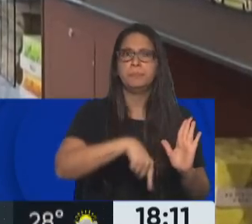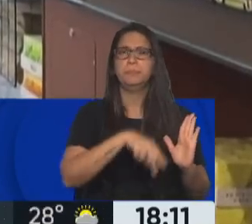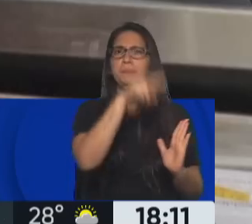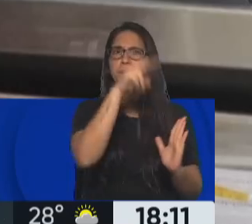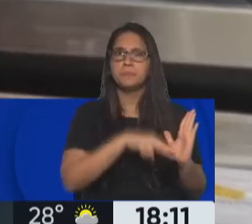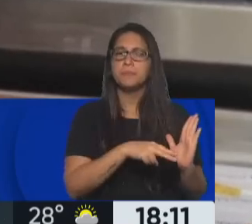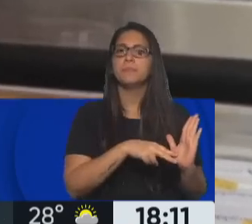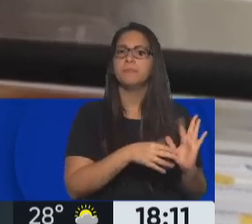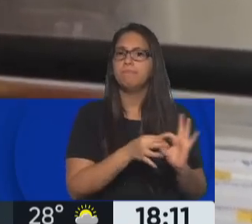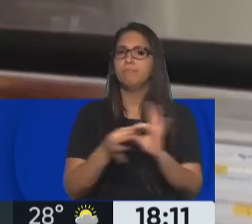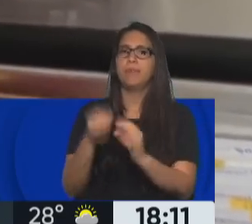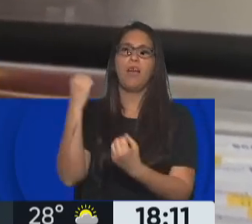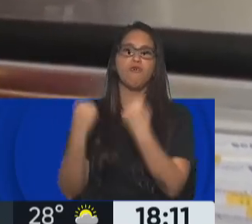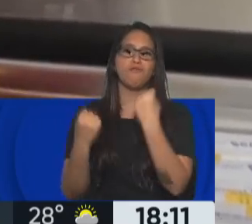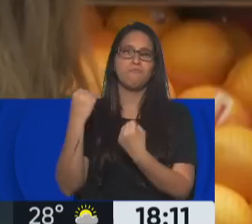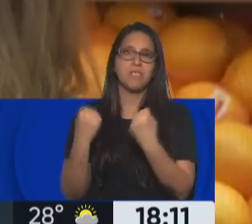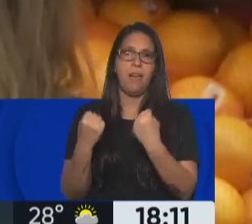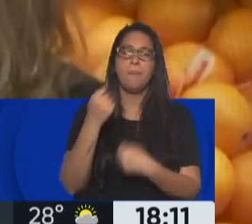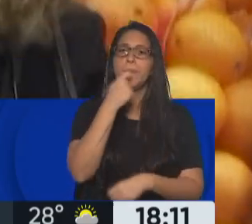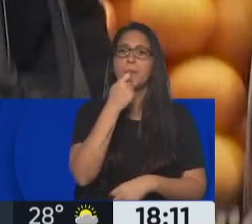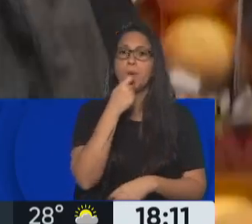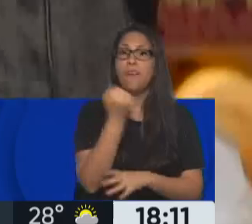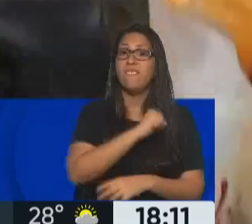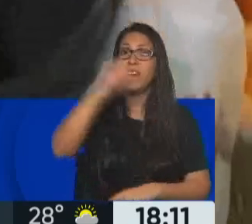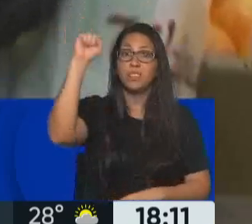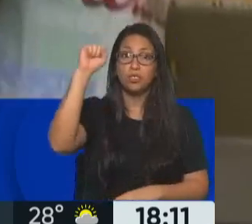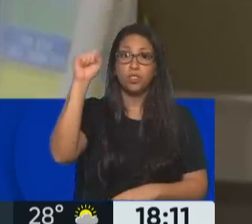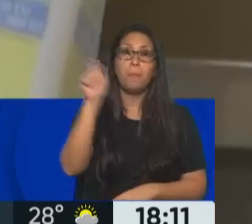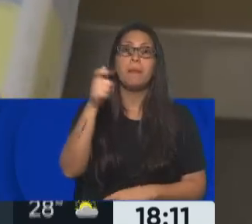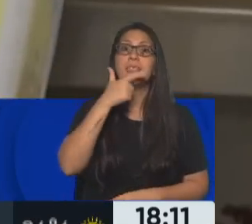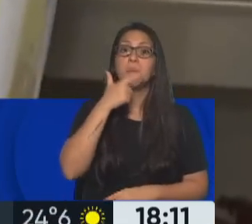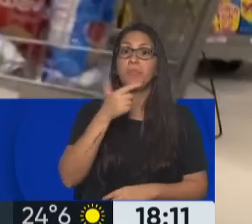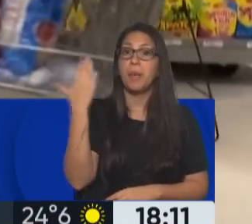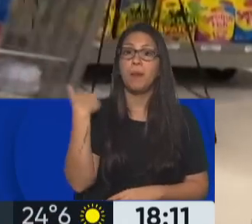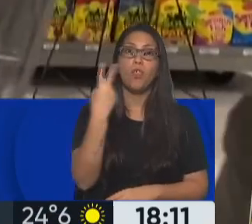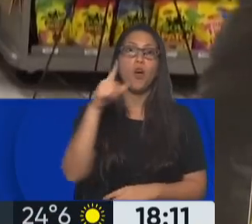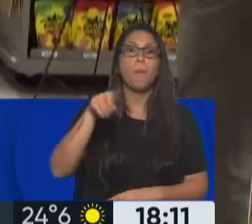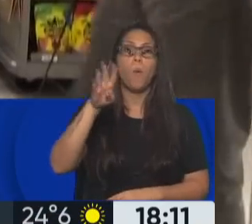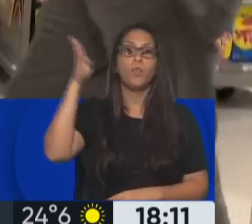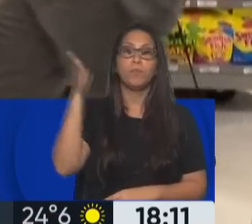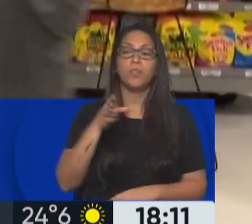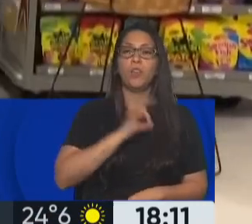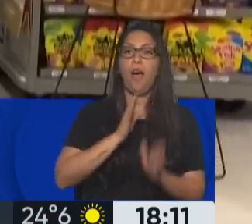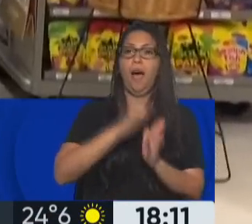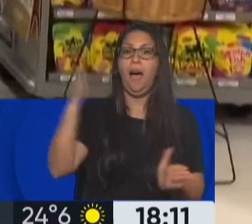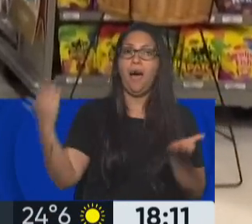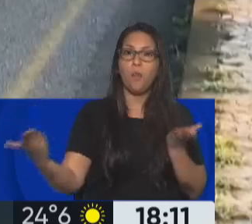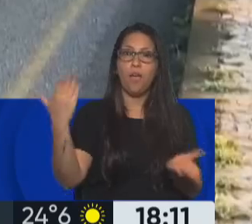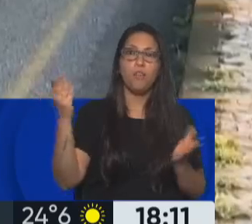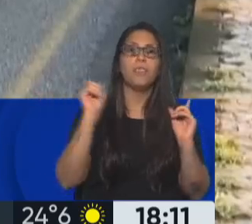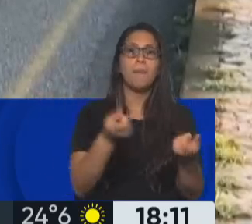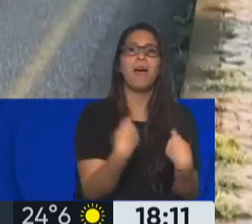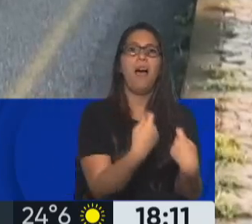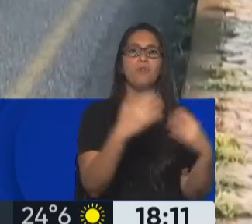que buscarlas en la economía. En particular, la inflación que alcanzó en septiembre el 2,4% interanual y el costo de la vivienda.